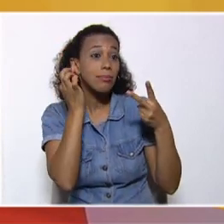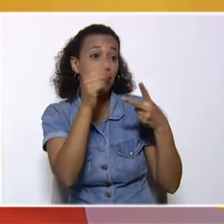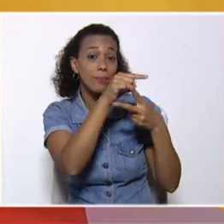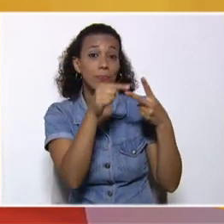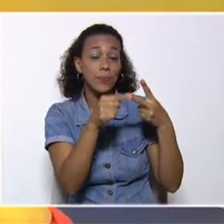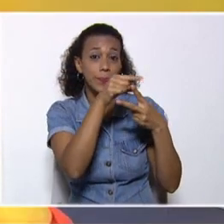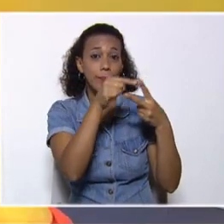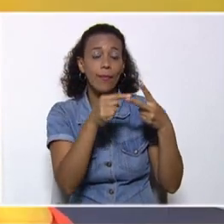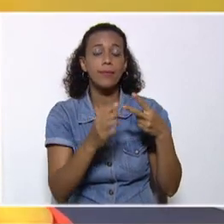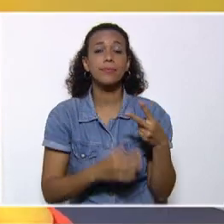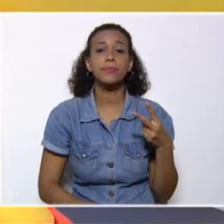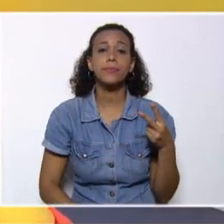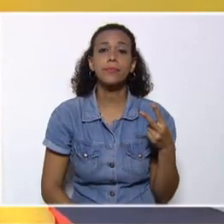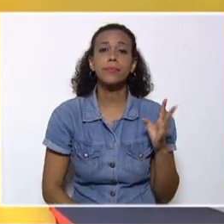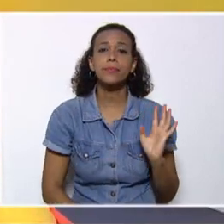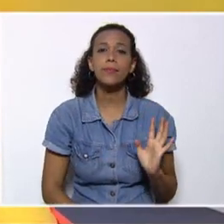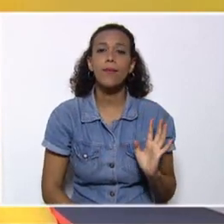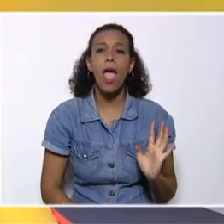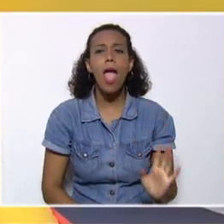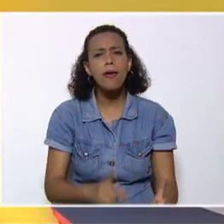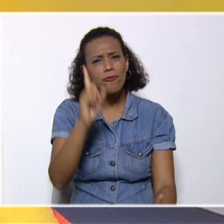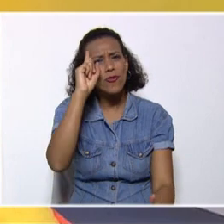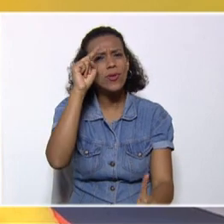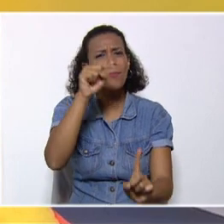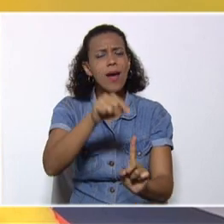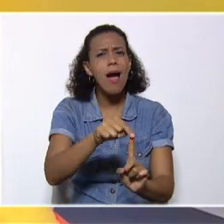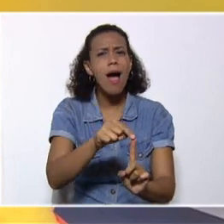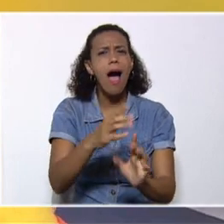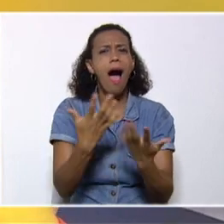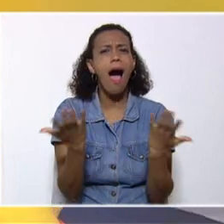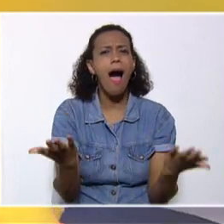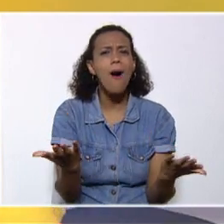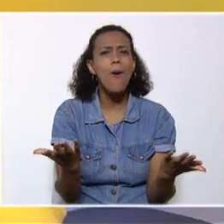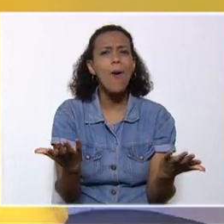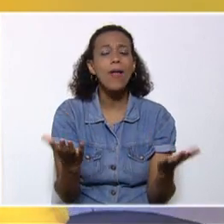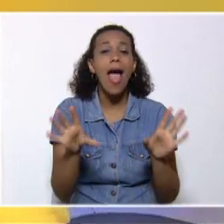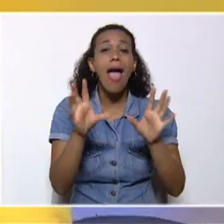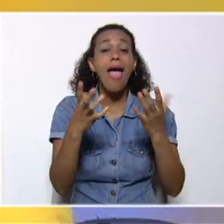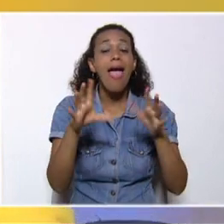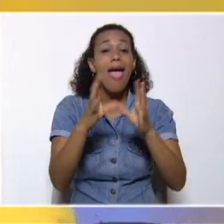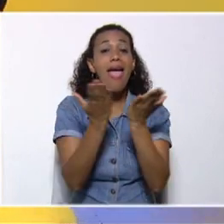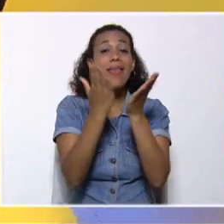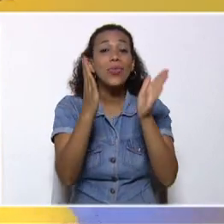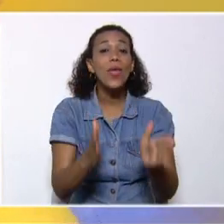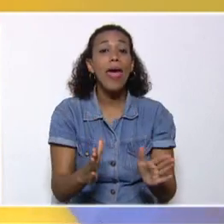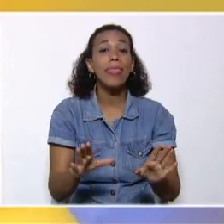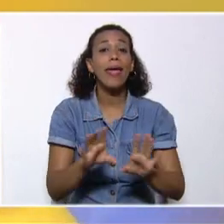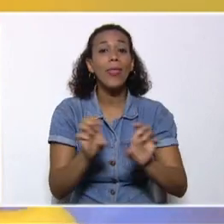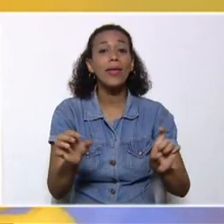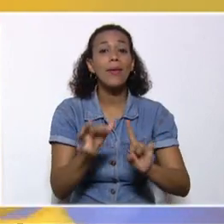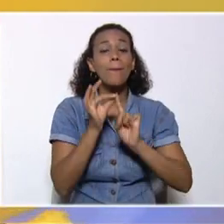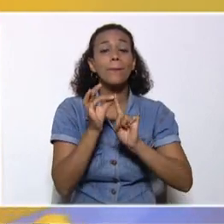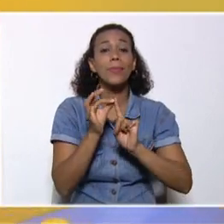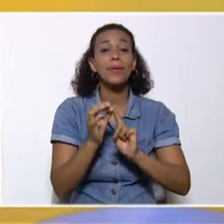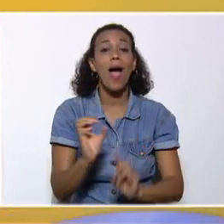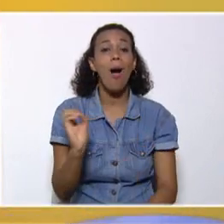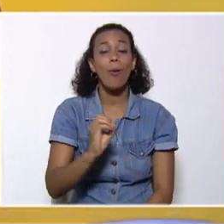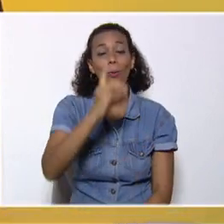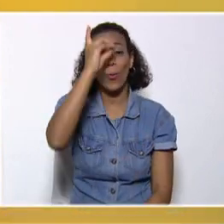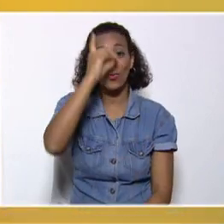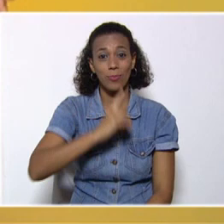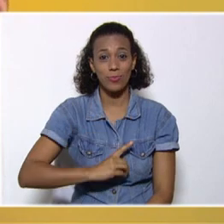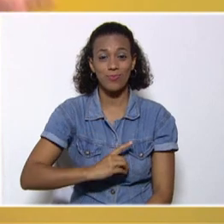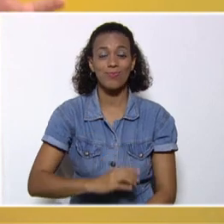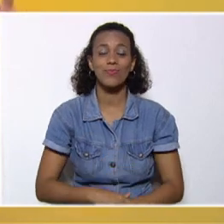Márquez. Pero también es fundamental que nosotros hablemos ahora de nuestros estudiantes con necesidades educativas